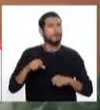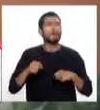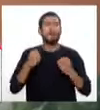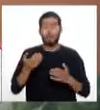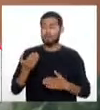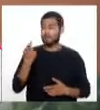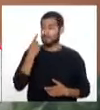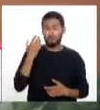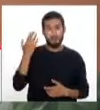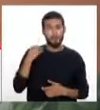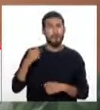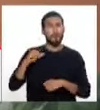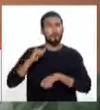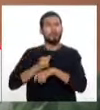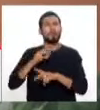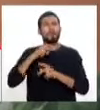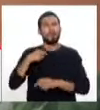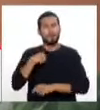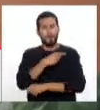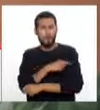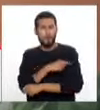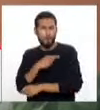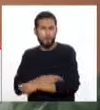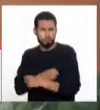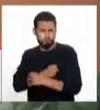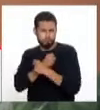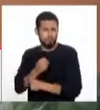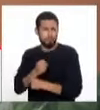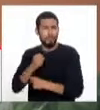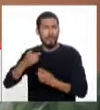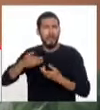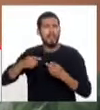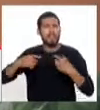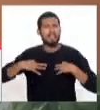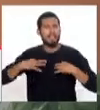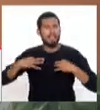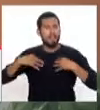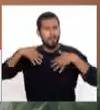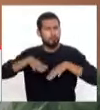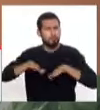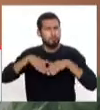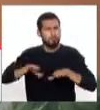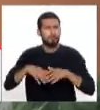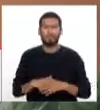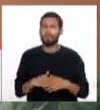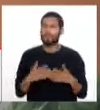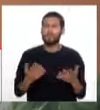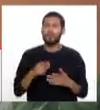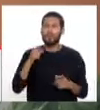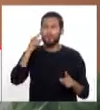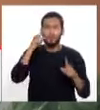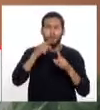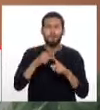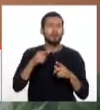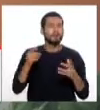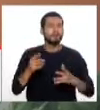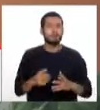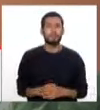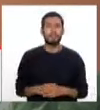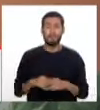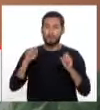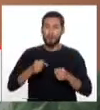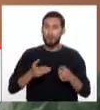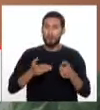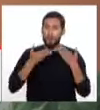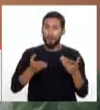hace poco Compunche Textil. Se trata de un conjunto de medidas enfocadas en el